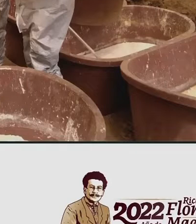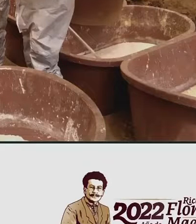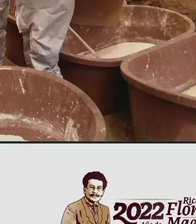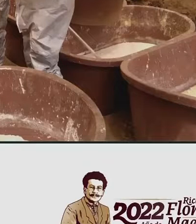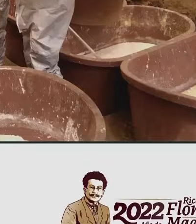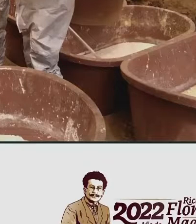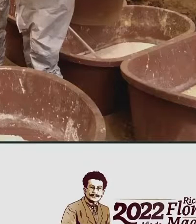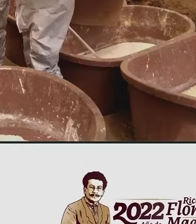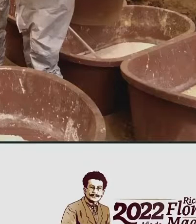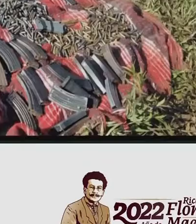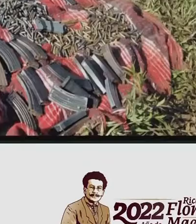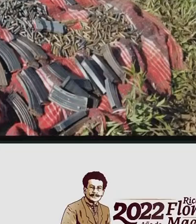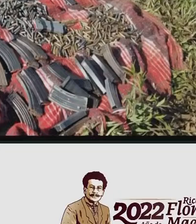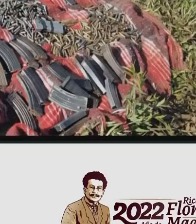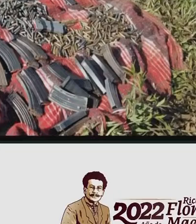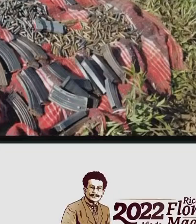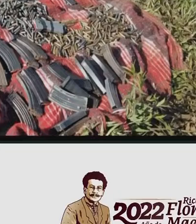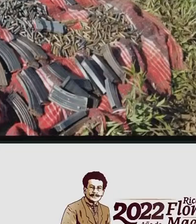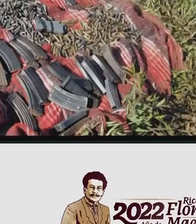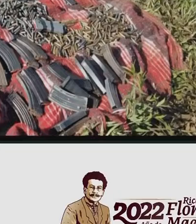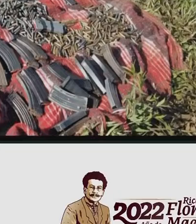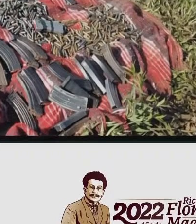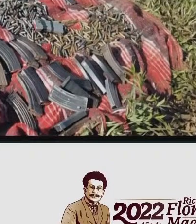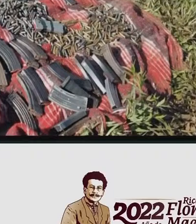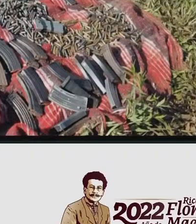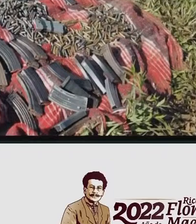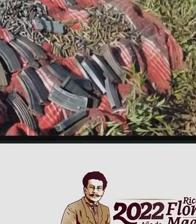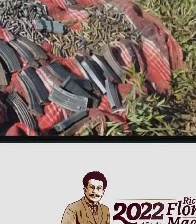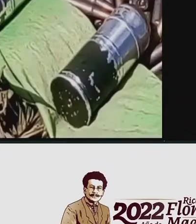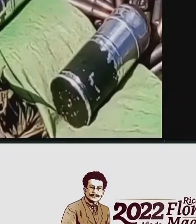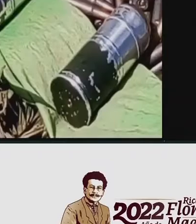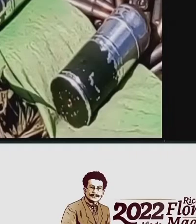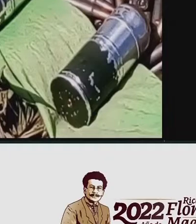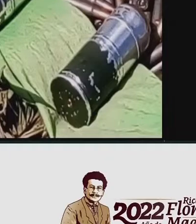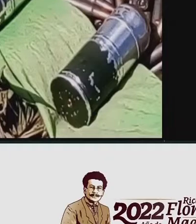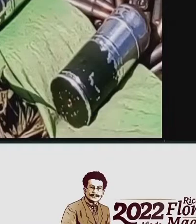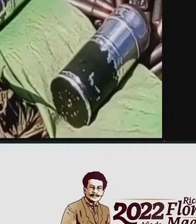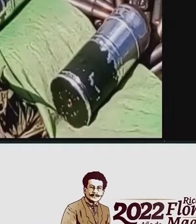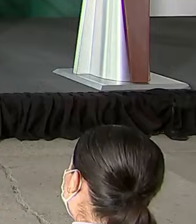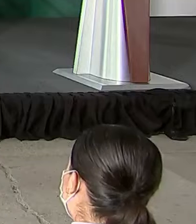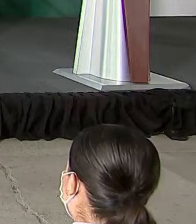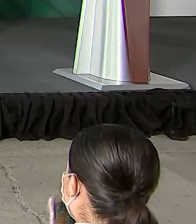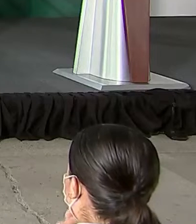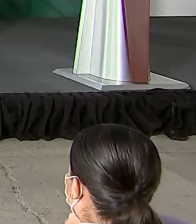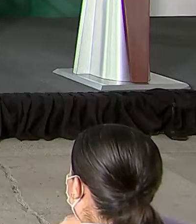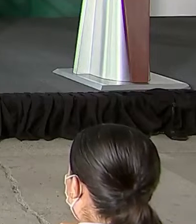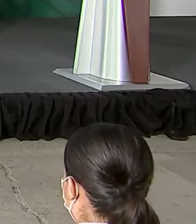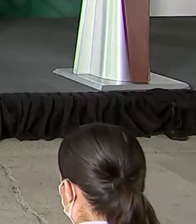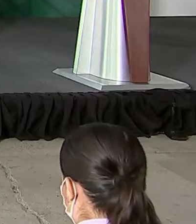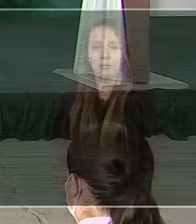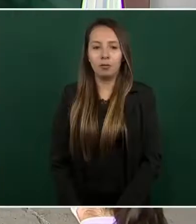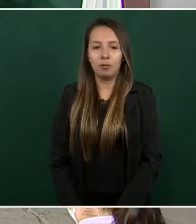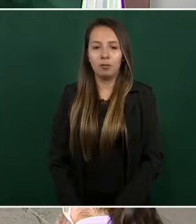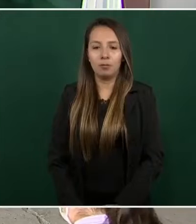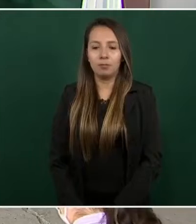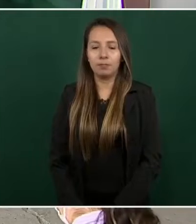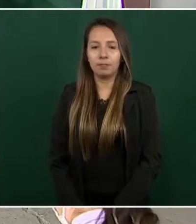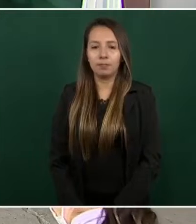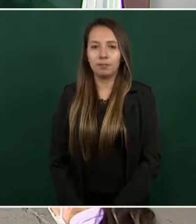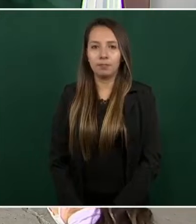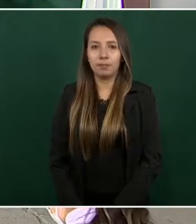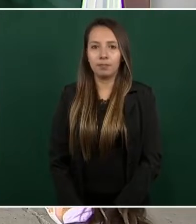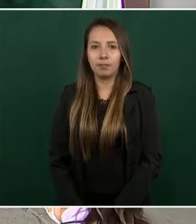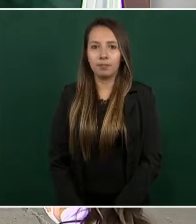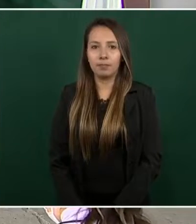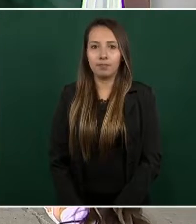5 embarcaciones, 1.061 detenidos. Este es el debilitamiento de la estructura operativa de la delincuencia.